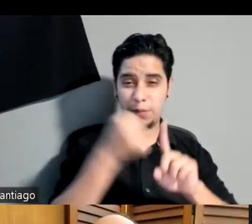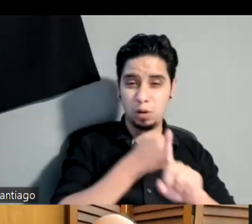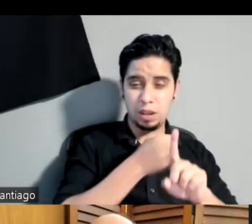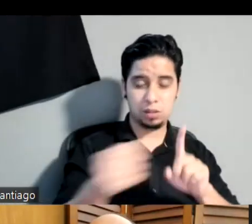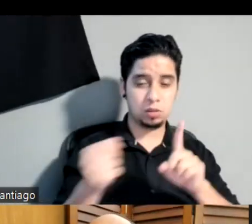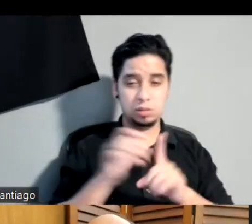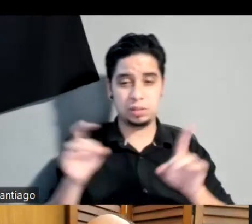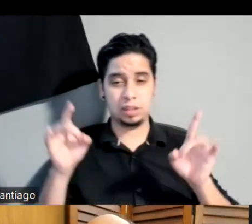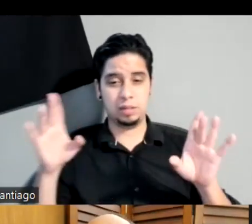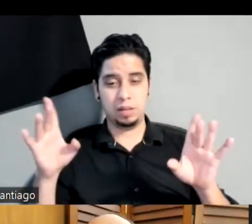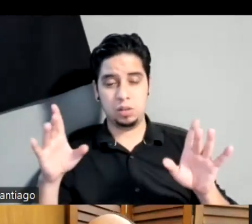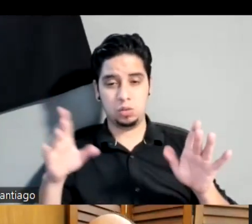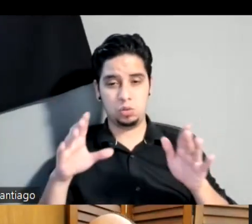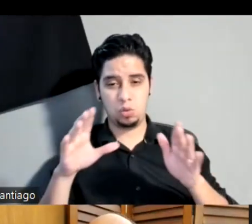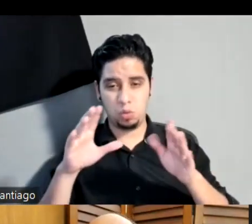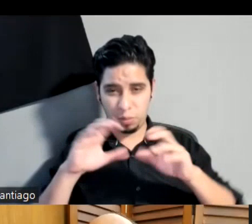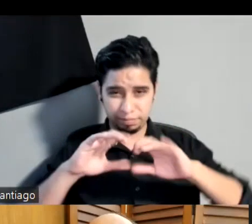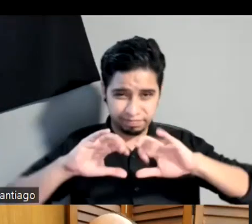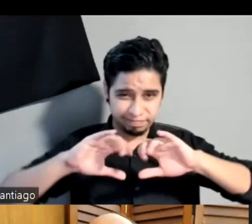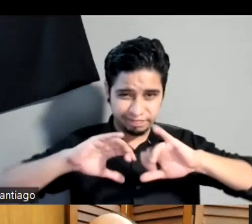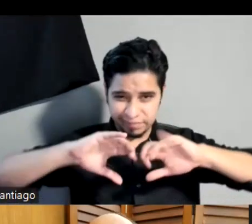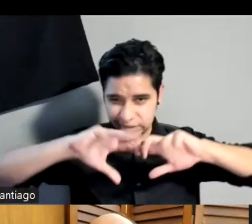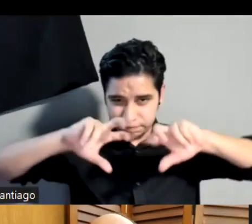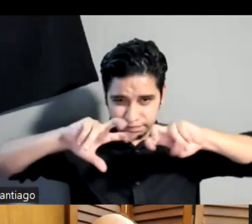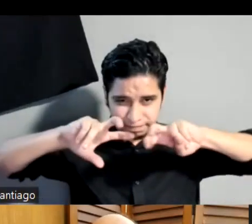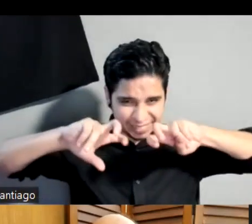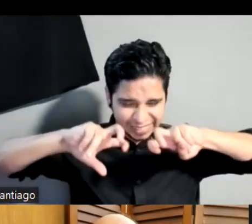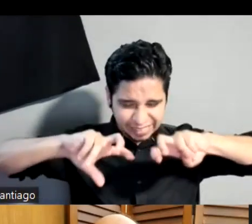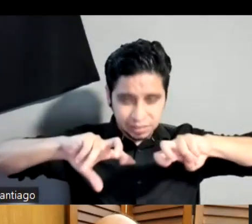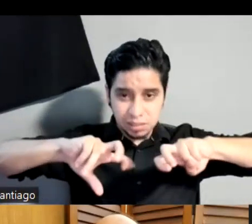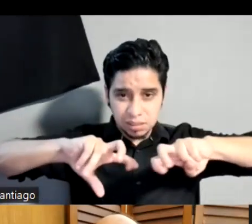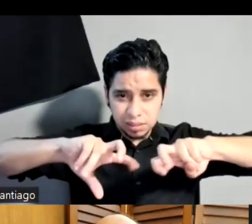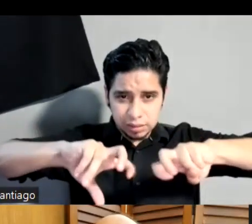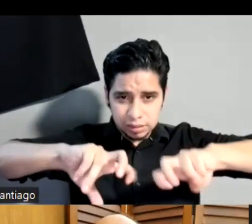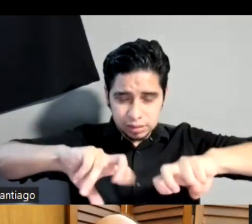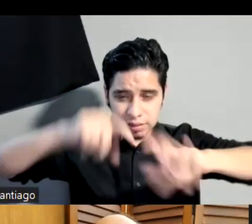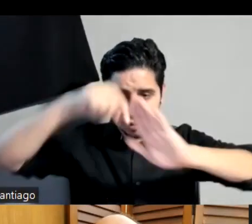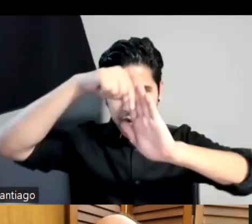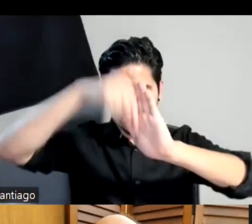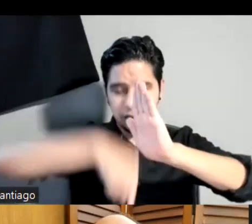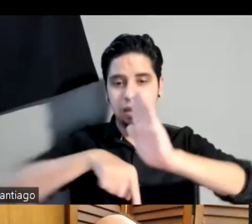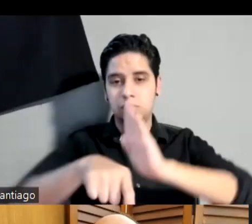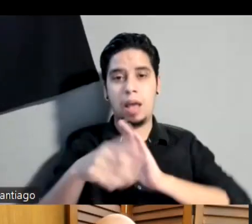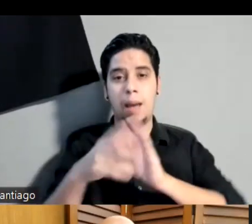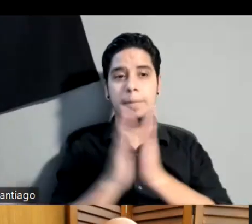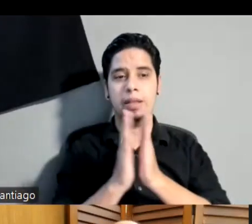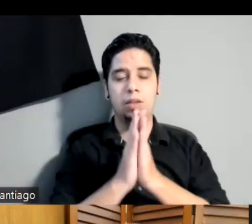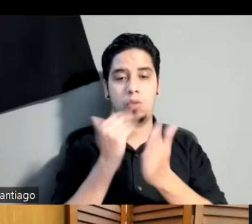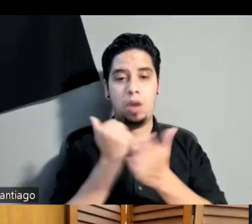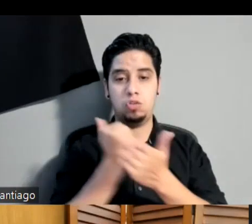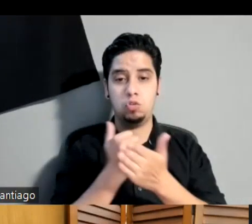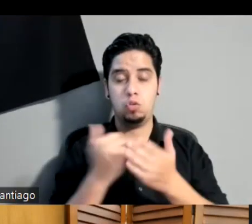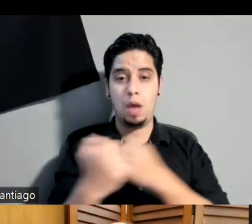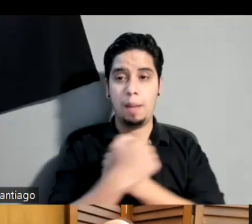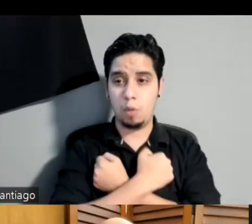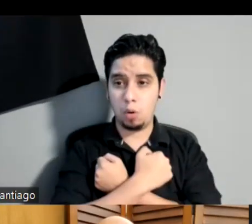larga tú rasgas así, y cuando tú miras, por más violento que sea, es un llamado al amor lo que están en el fondo, es un llamado